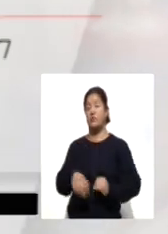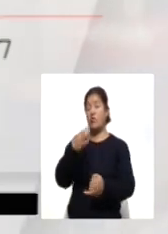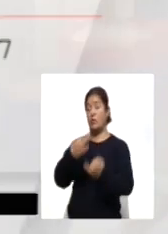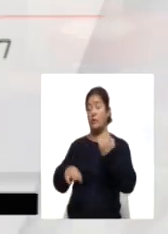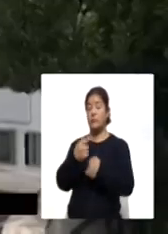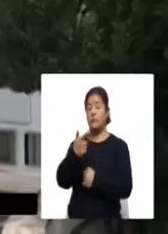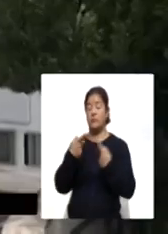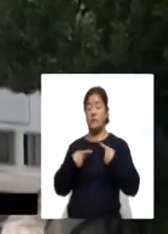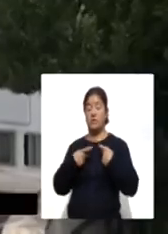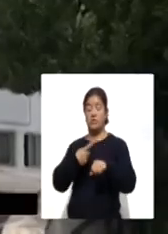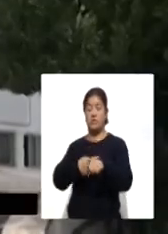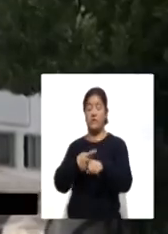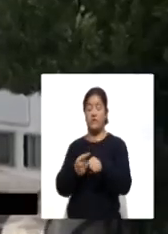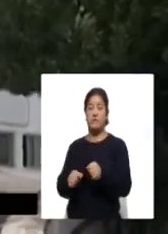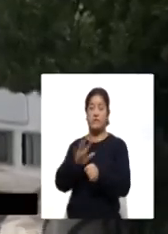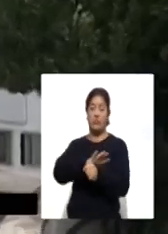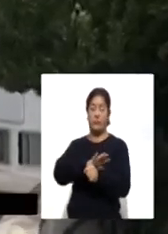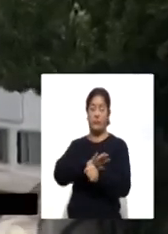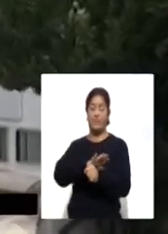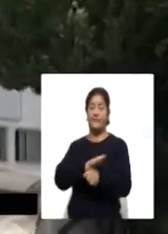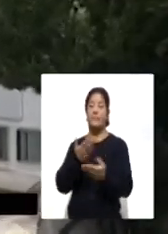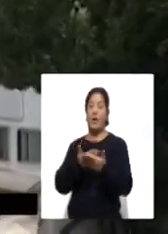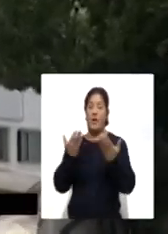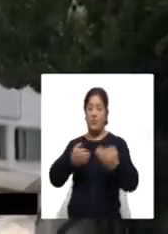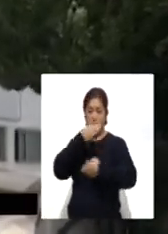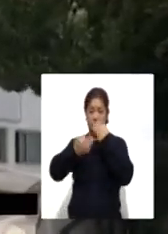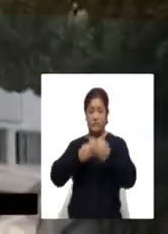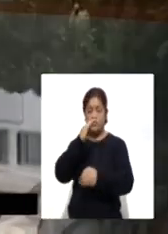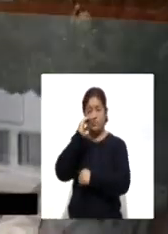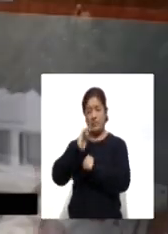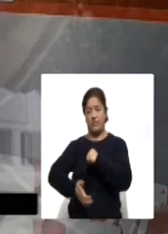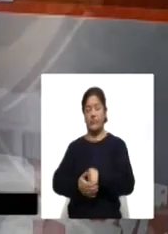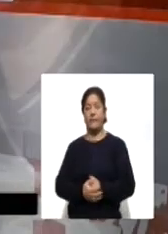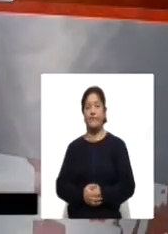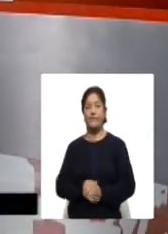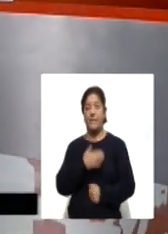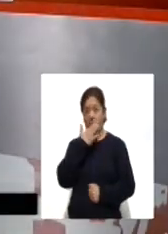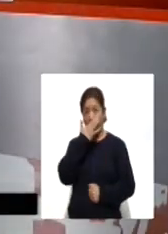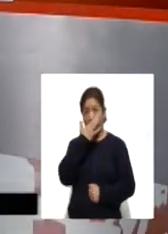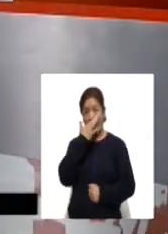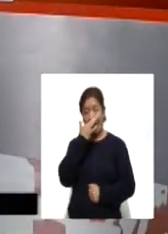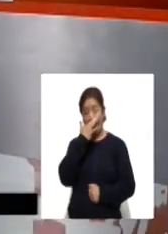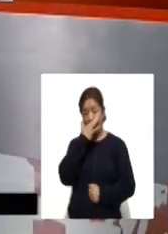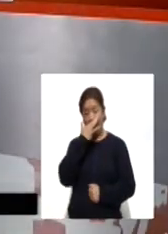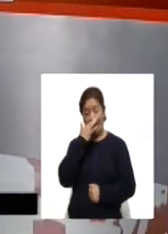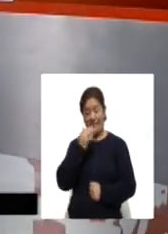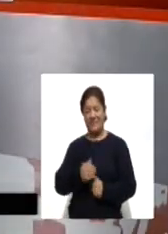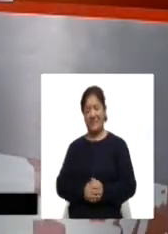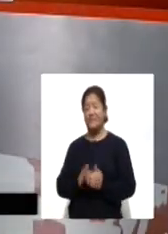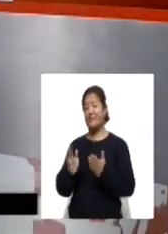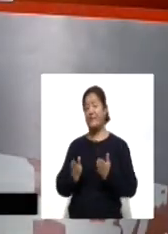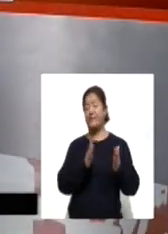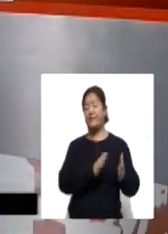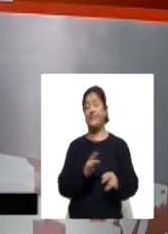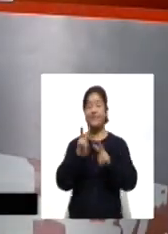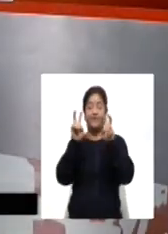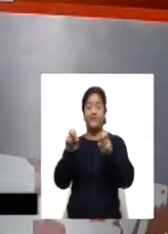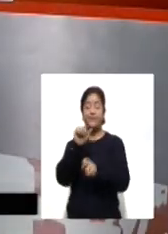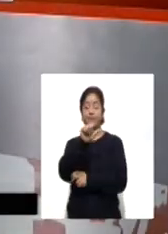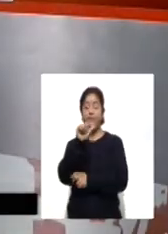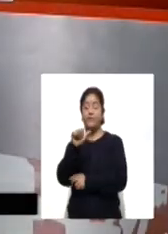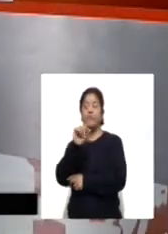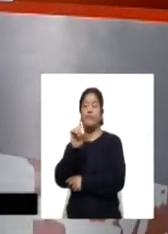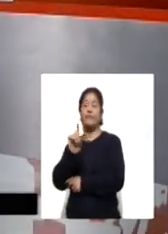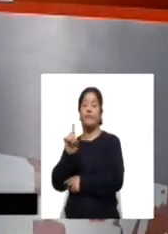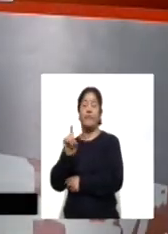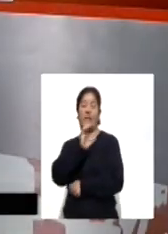7. Con información de la redacción, Ahora Noticias. En otro tema, Anabel Ábalos Sempo Alteca,